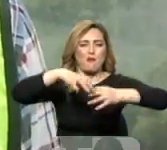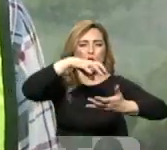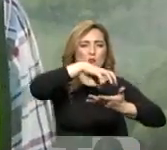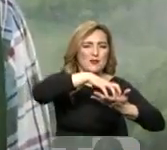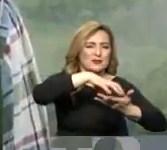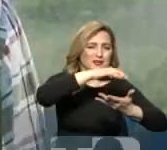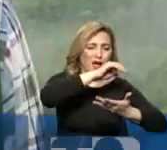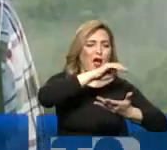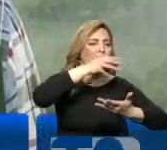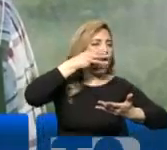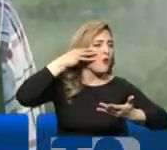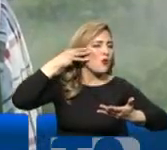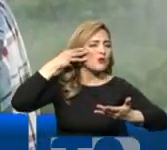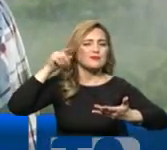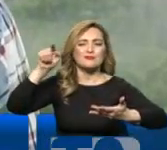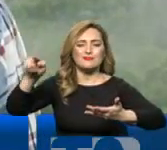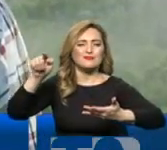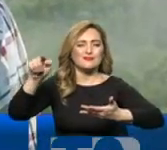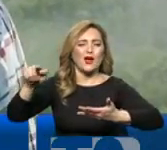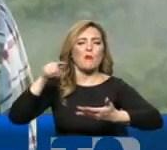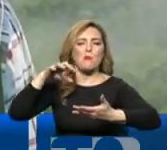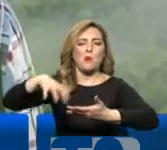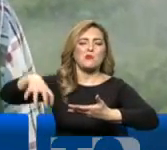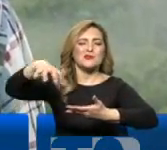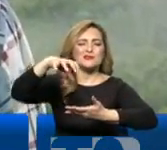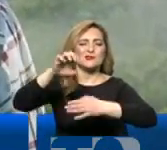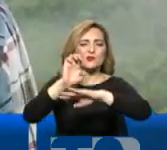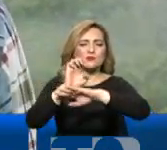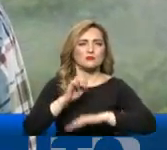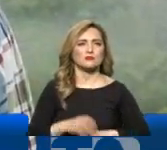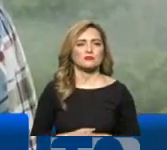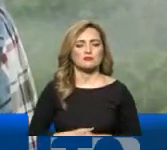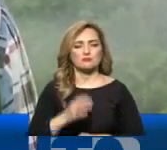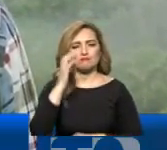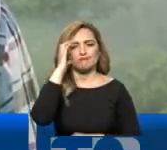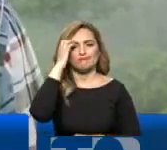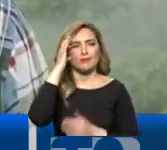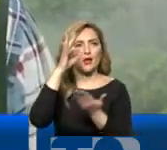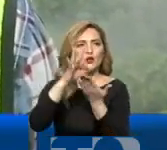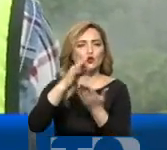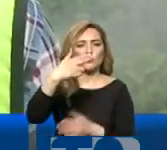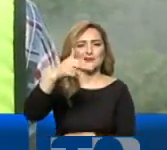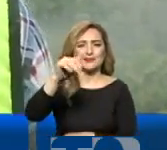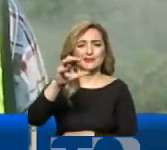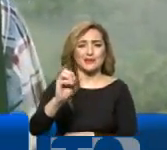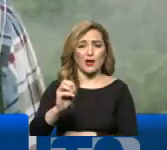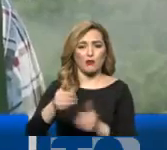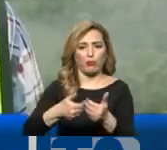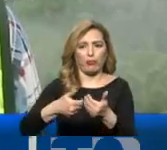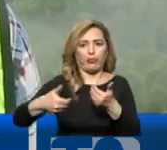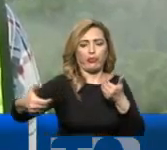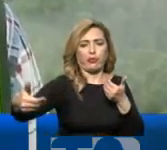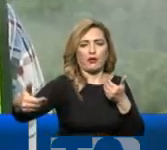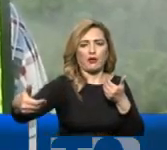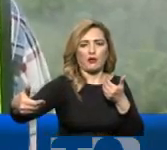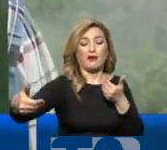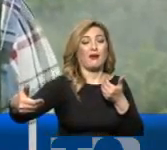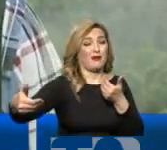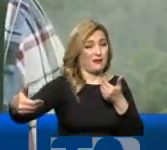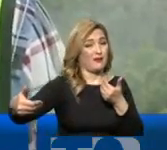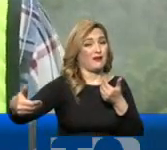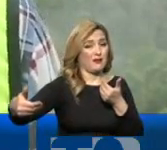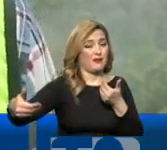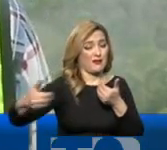Bastante preocupados, sí, porque eso un poco el cantón El Chaco queda aislado con las provincias, con la capital, la provincia de